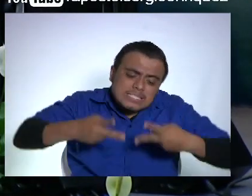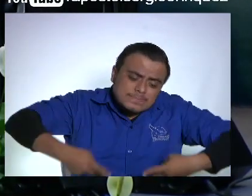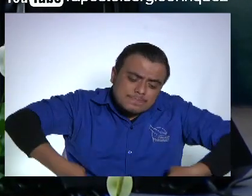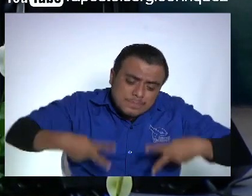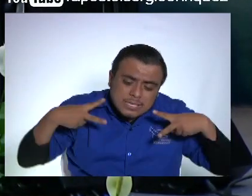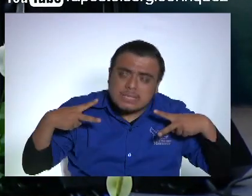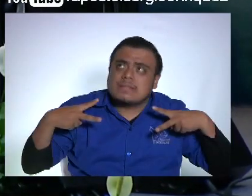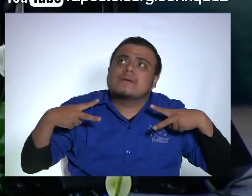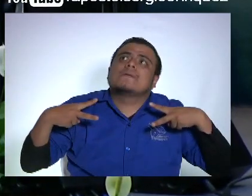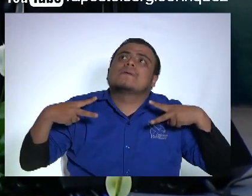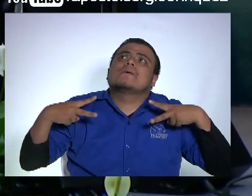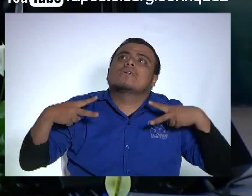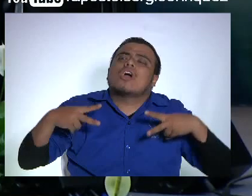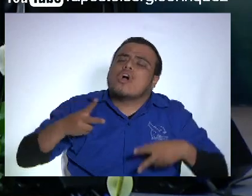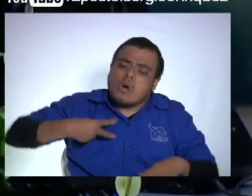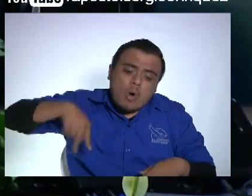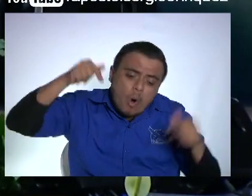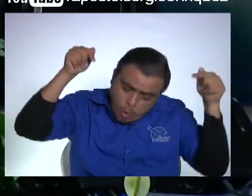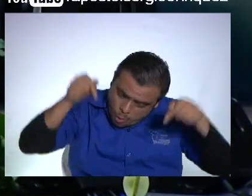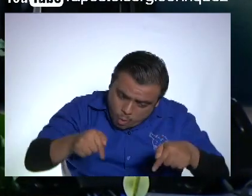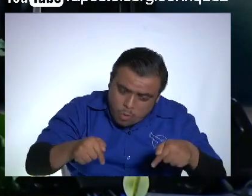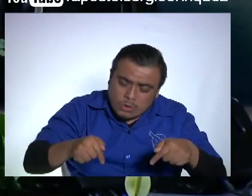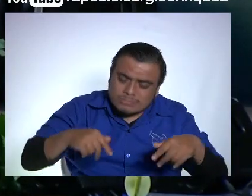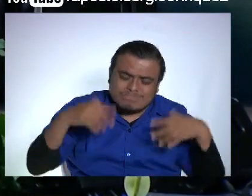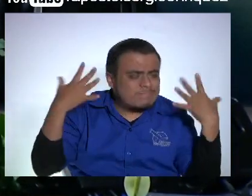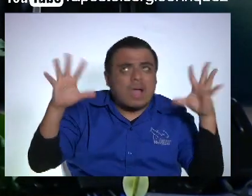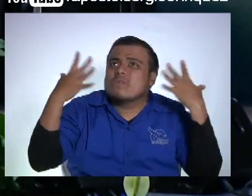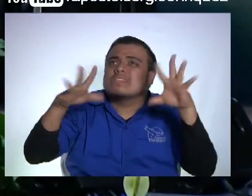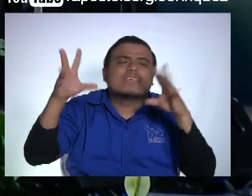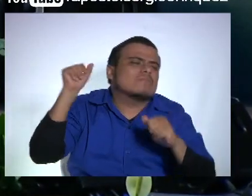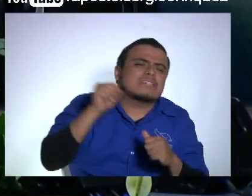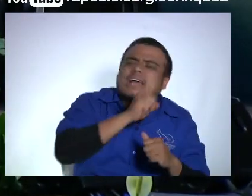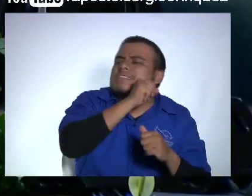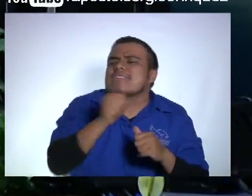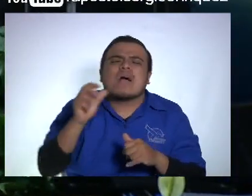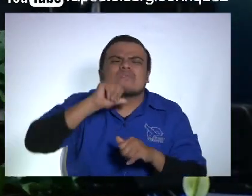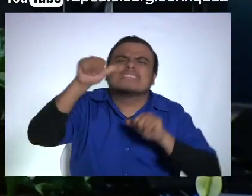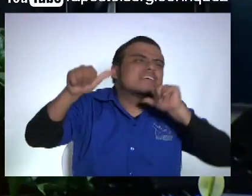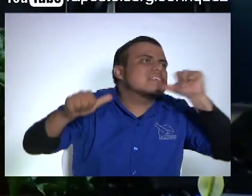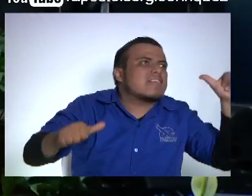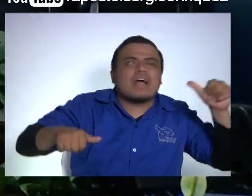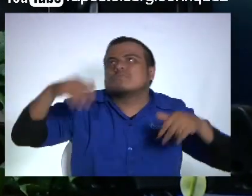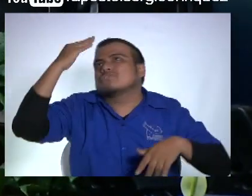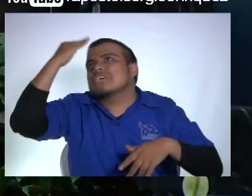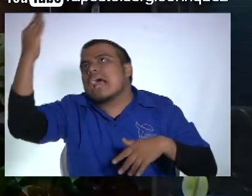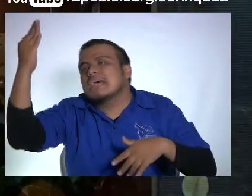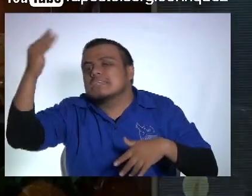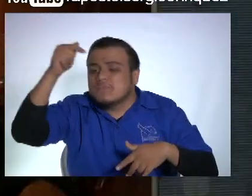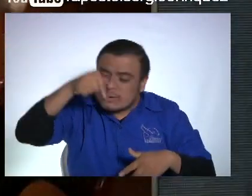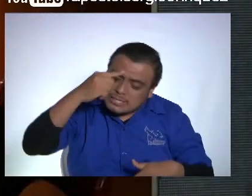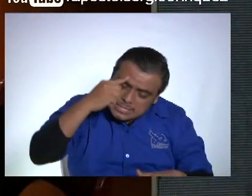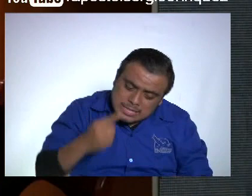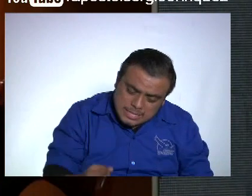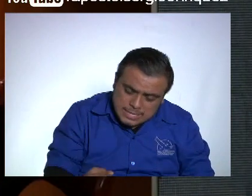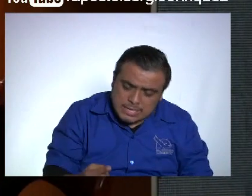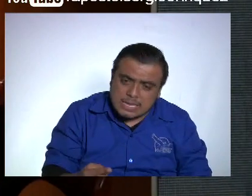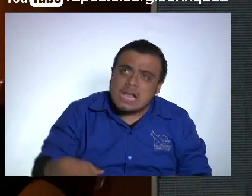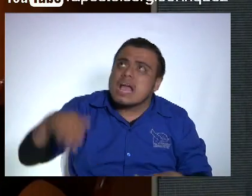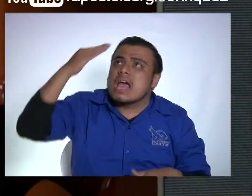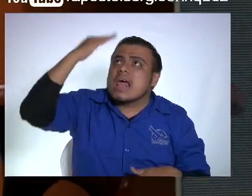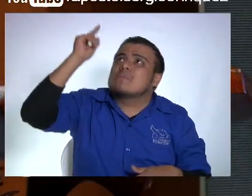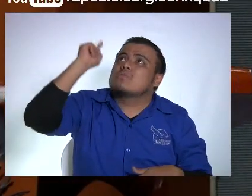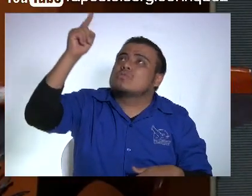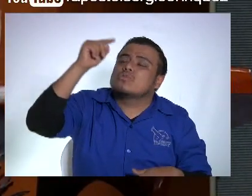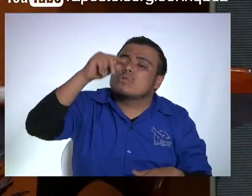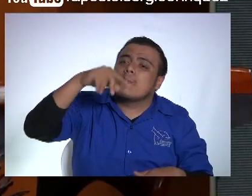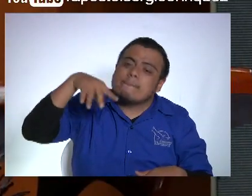Hemos aplaudido, hemos brincado, hemos gritado. Gracias por un nuevo día, Señor Jesús. Gracias por tu victoria en la